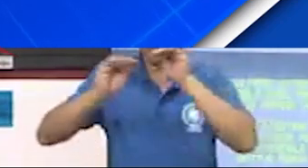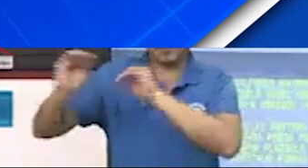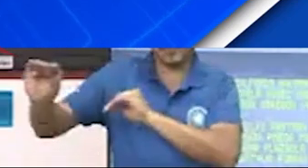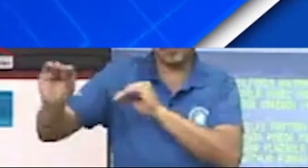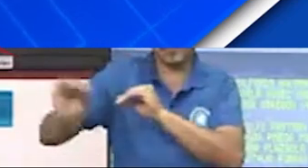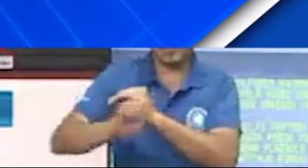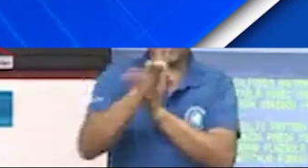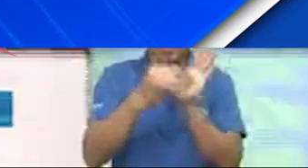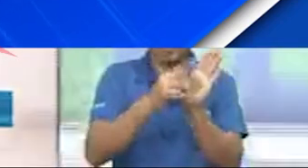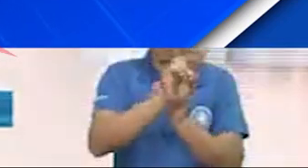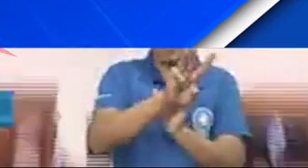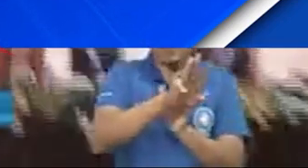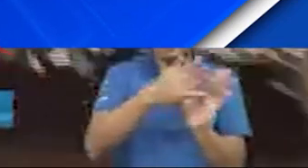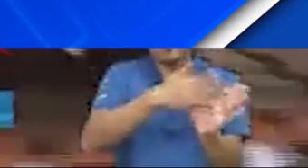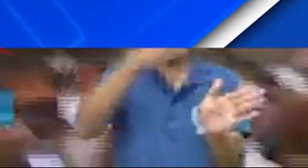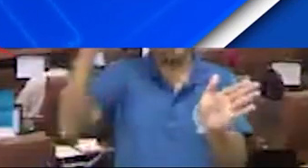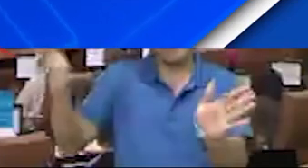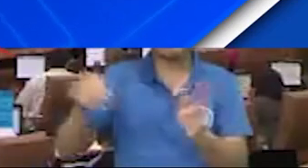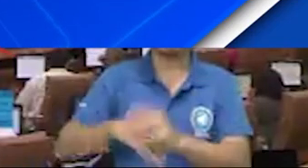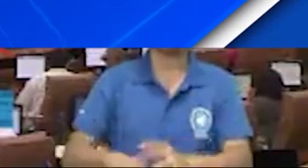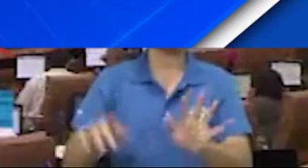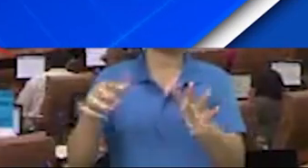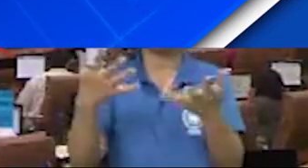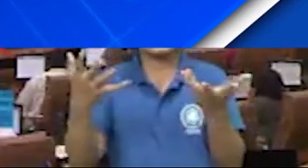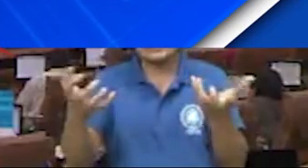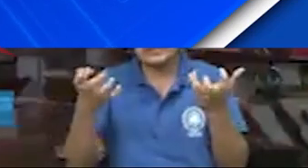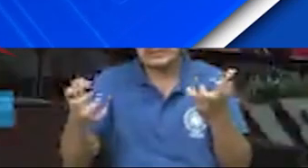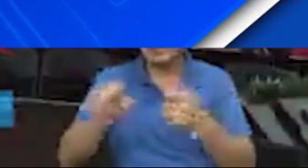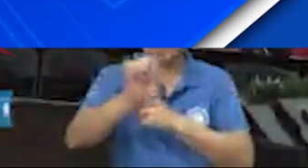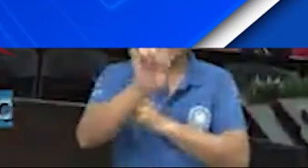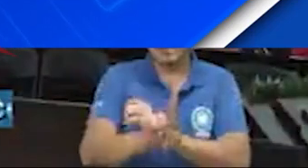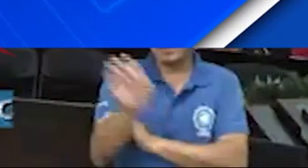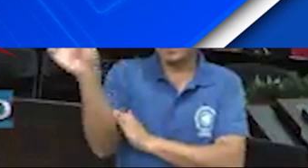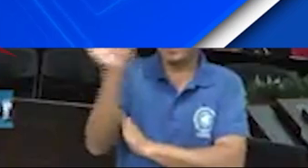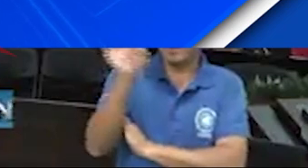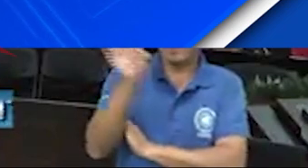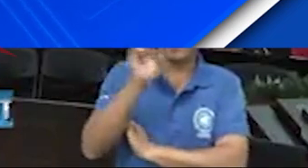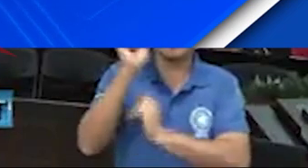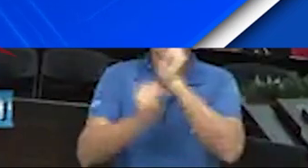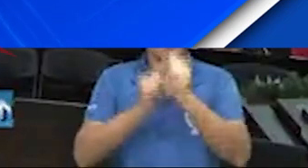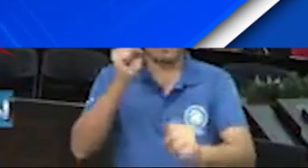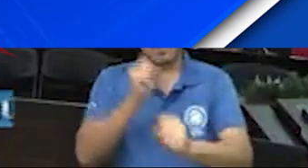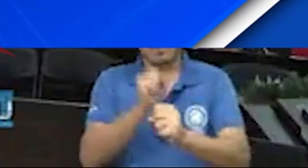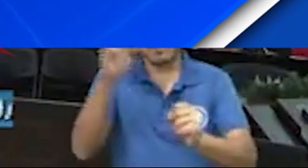periodo para lo que se propone el